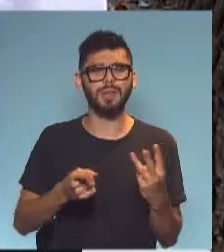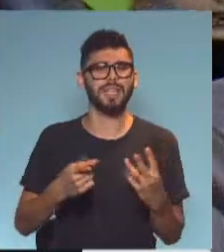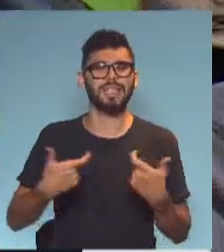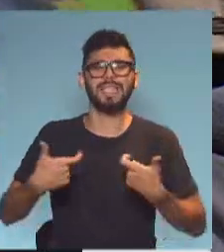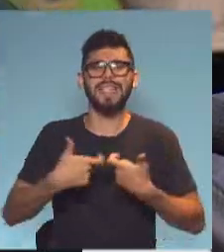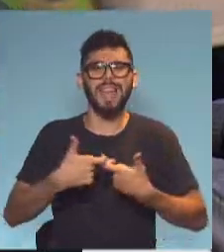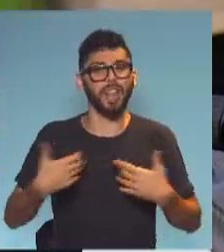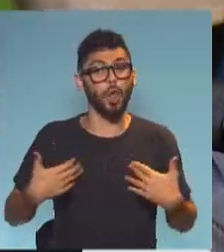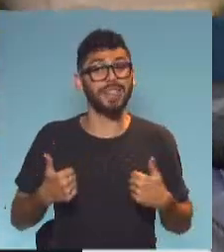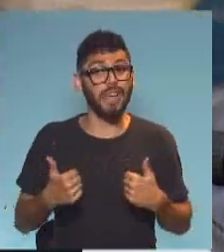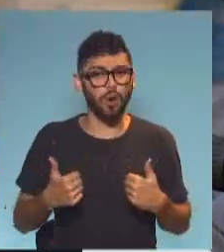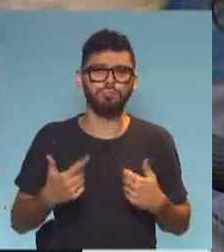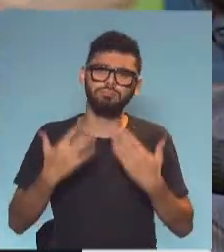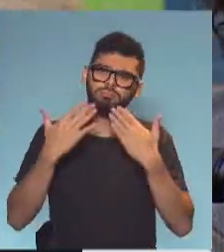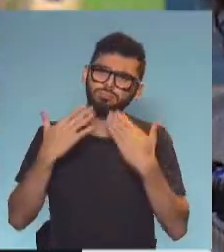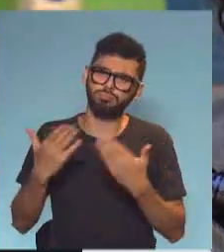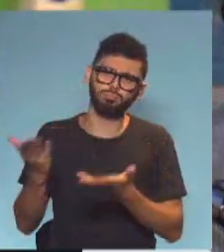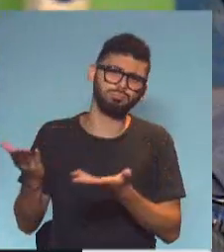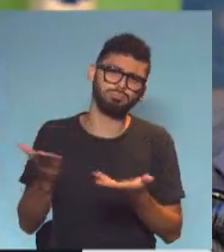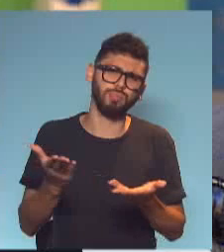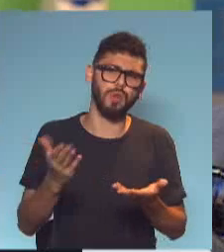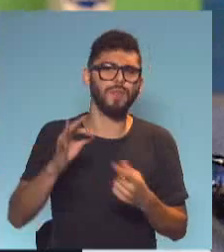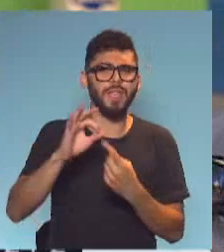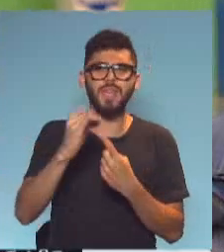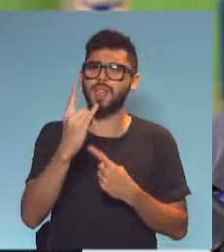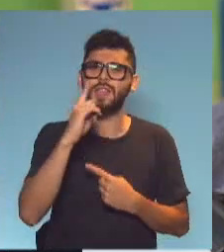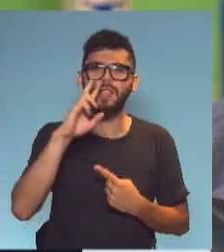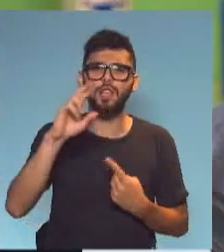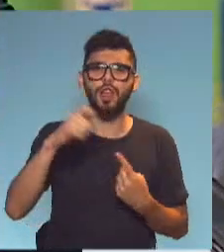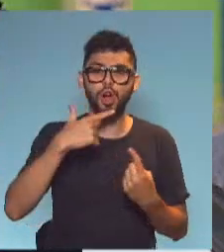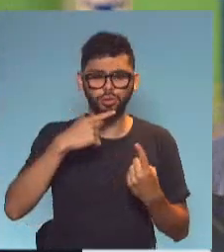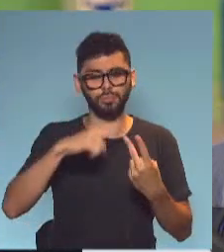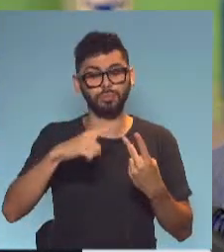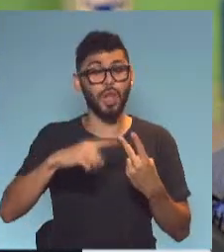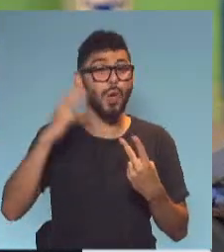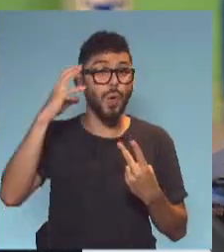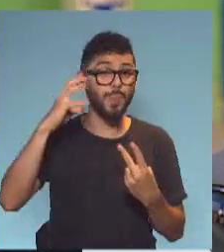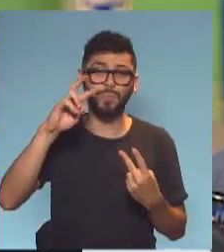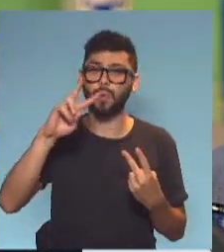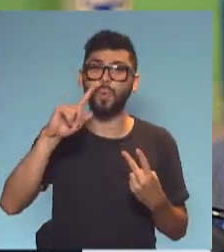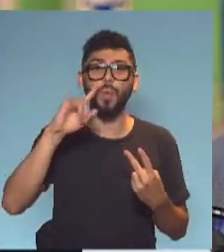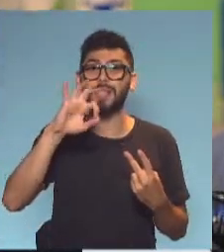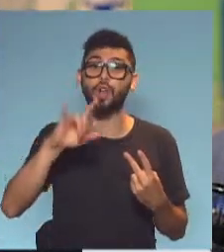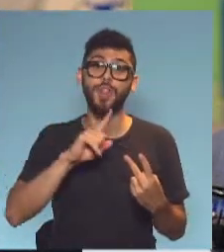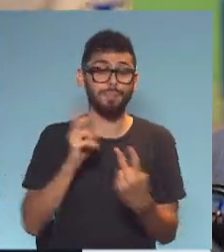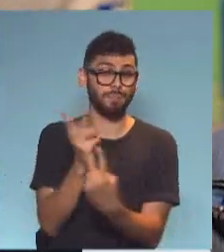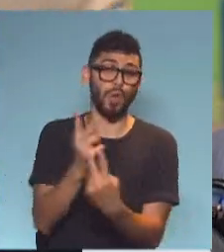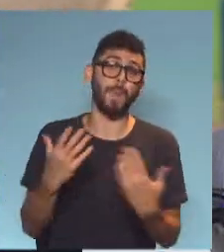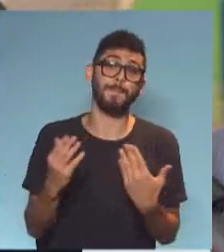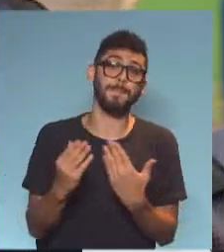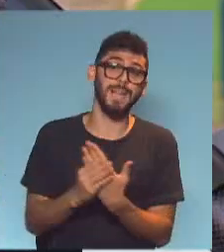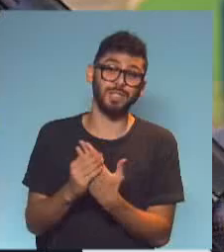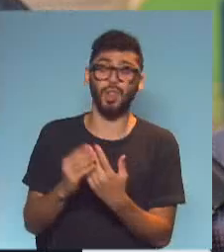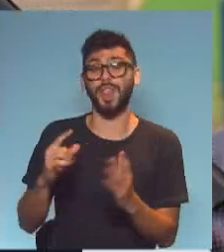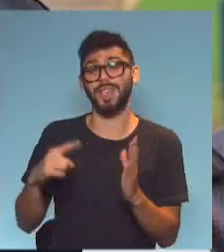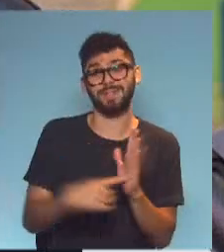Sanidad, tanto la presencia del doctor Quiroz como la doctora Carla Bisotti, ministros de Ciudad